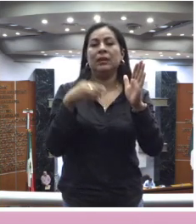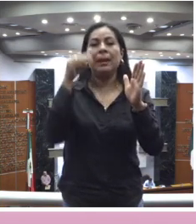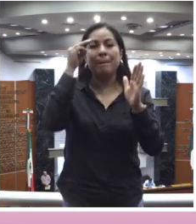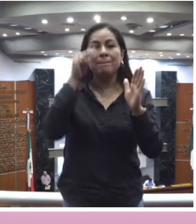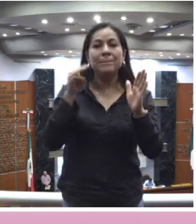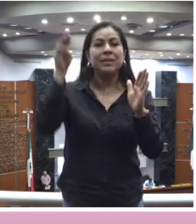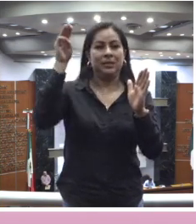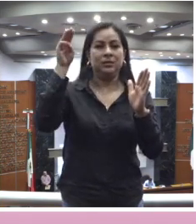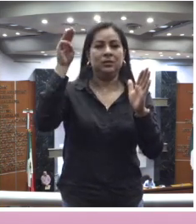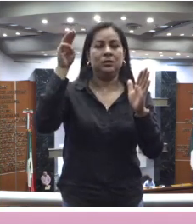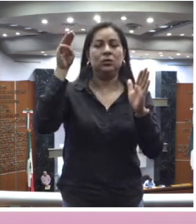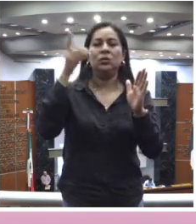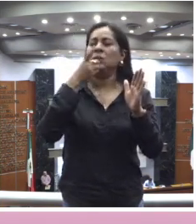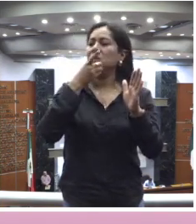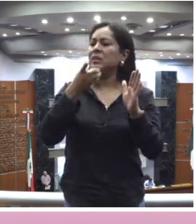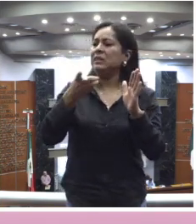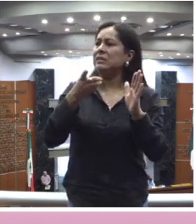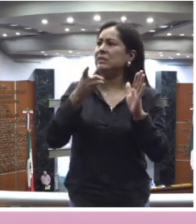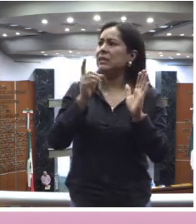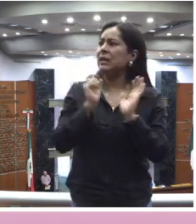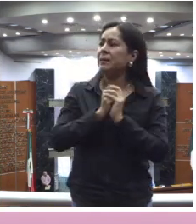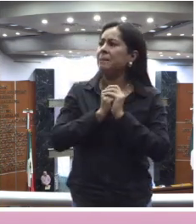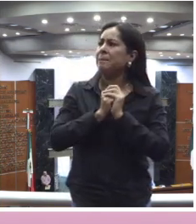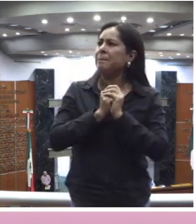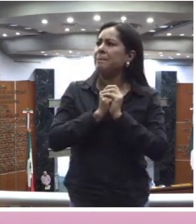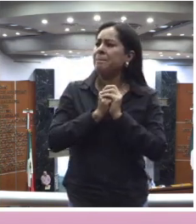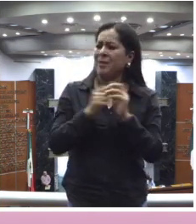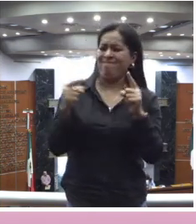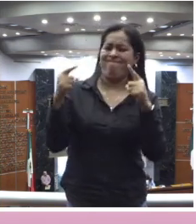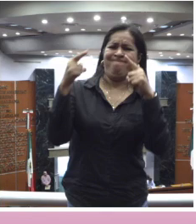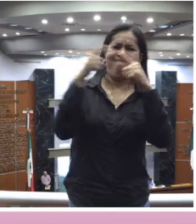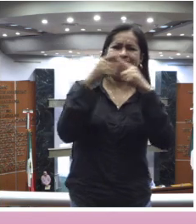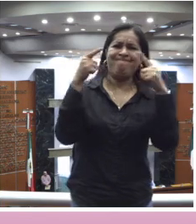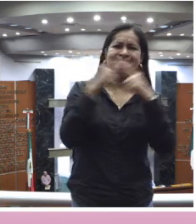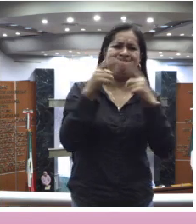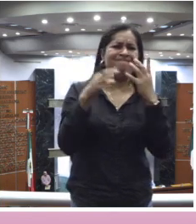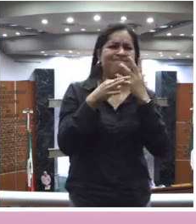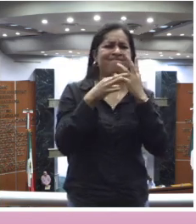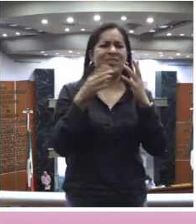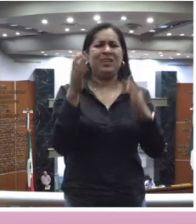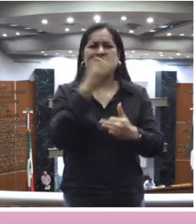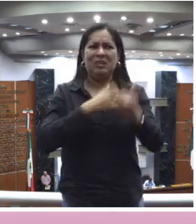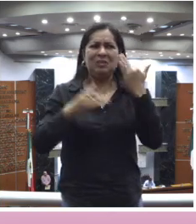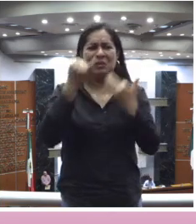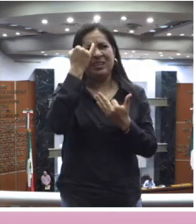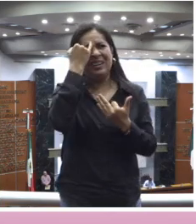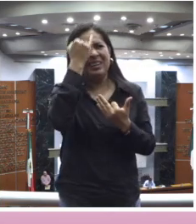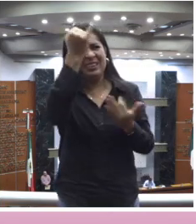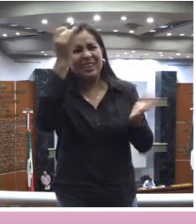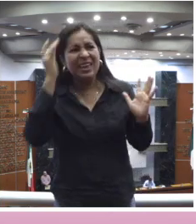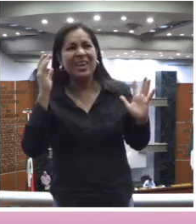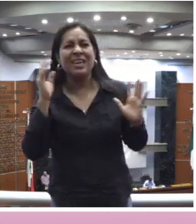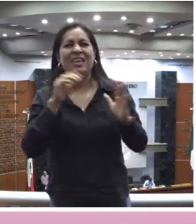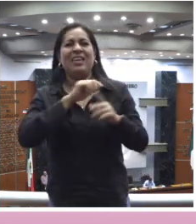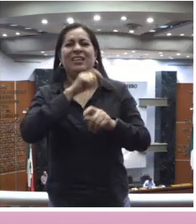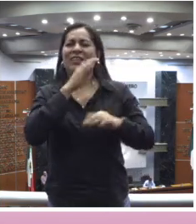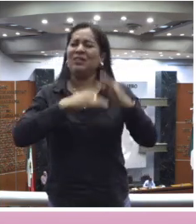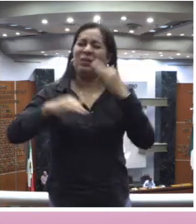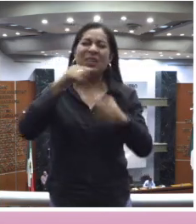ministro argumenta, contrario a toda la doctrina, contrario a todos los